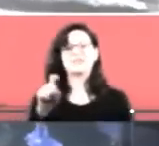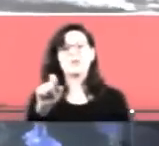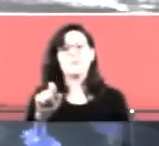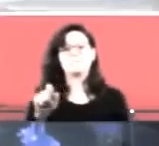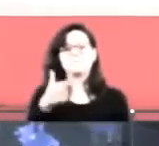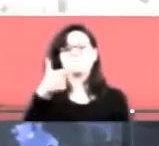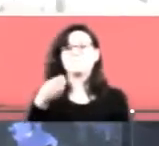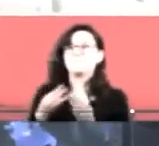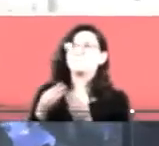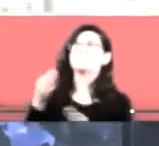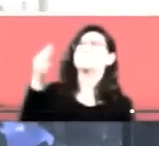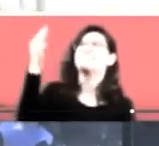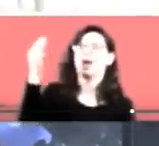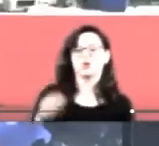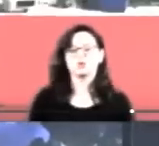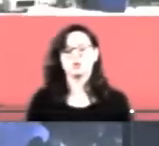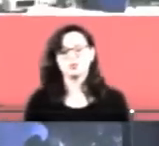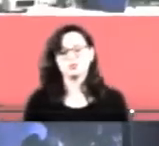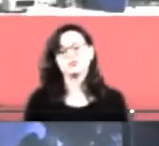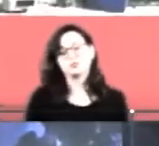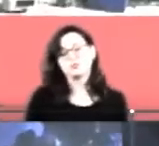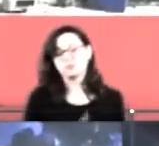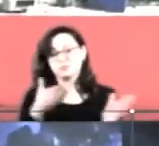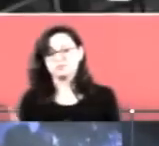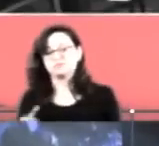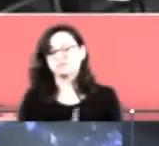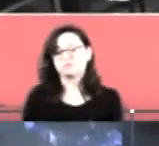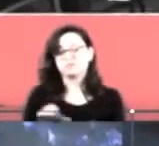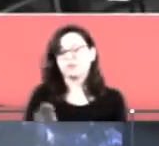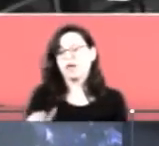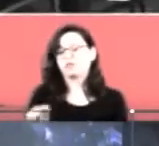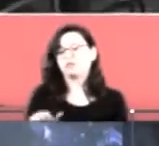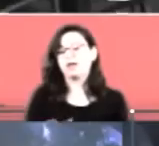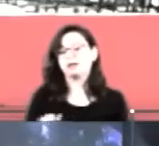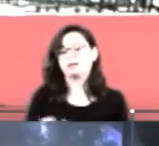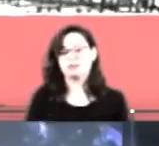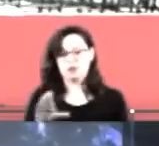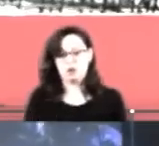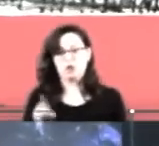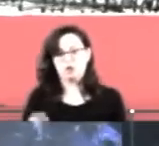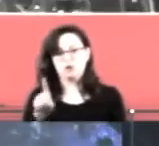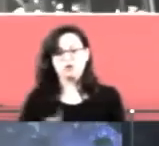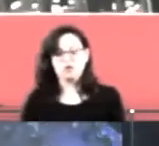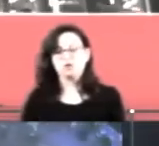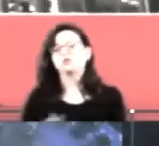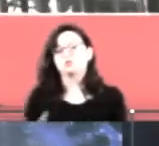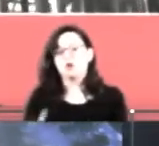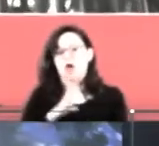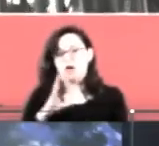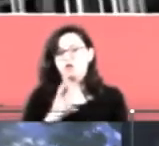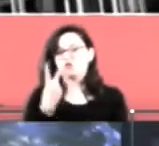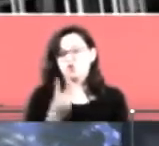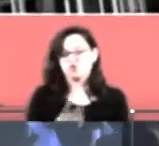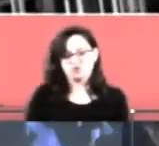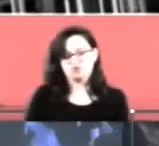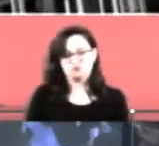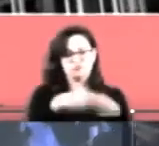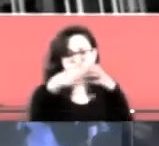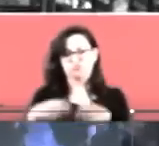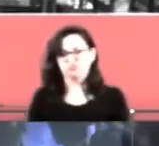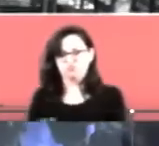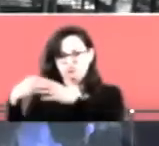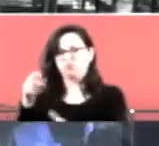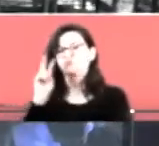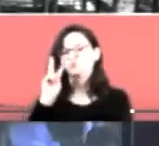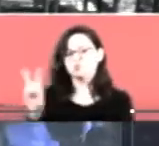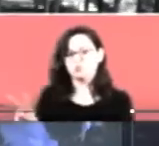operando bien la refinería, en 5 años recuperamos lo invertido. Hoy está más alta la tasa de retorno, o sea, el porcentaje está en 16.5.